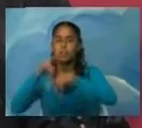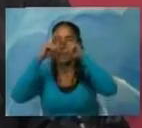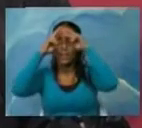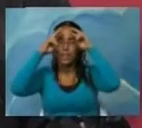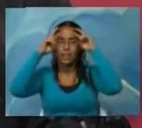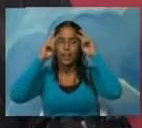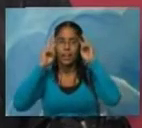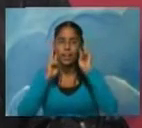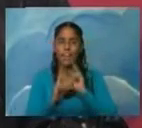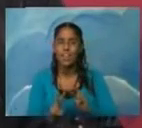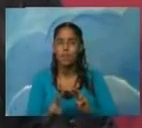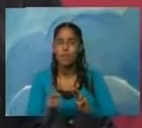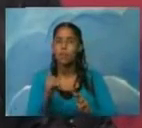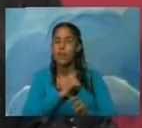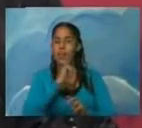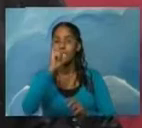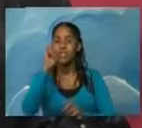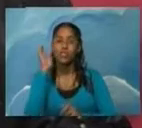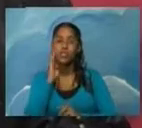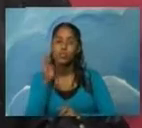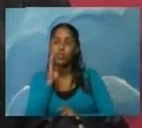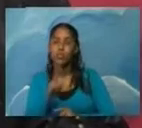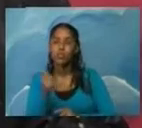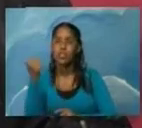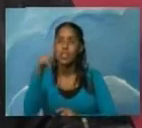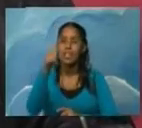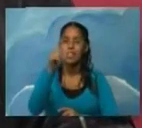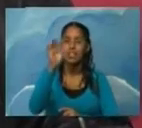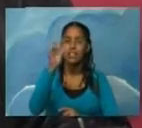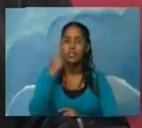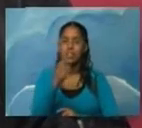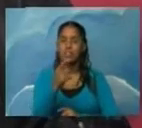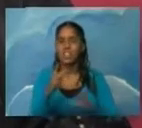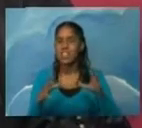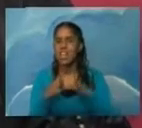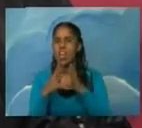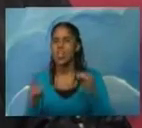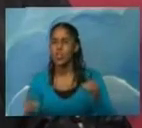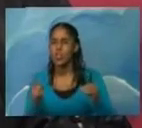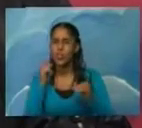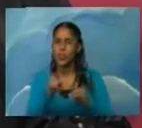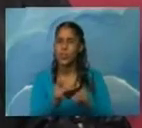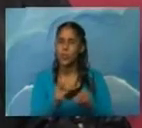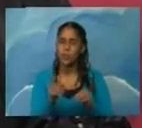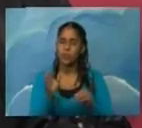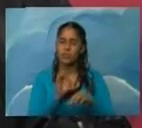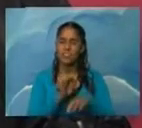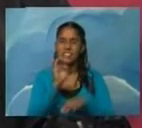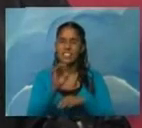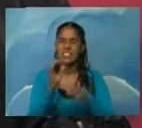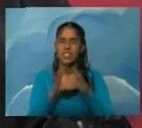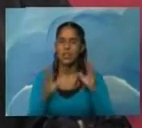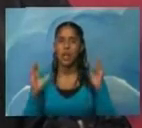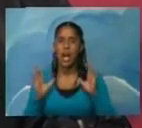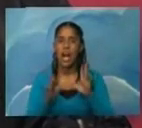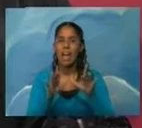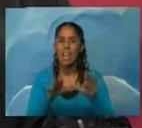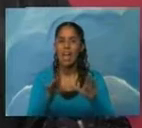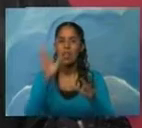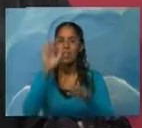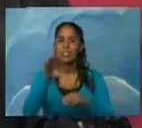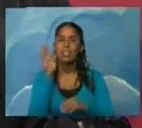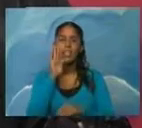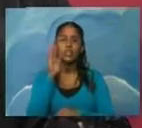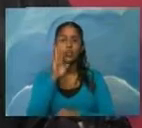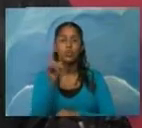limpios e inmundo. Dice el 19, todo insecto alado será inmundo, no